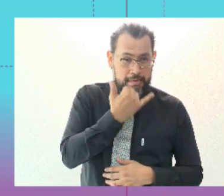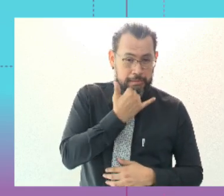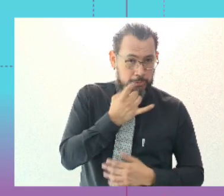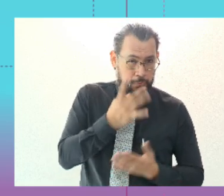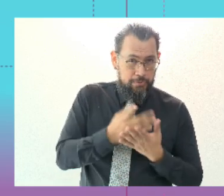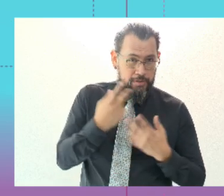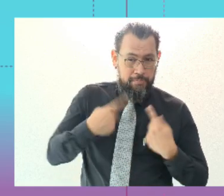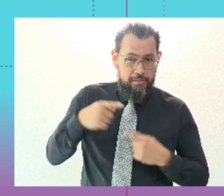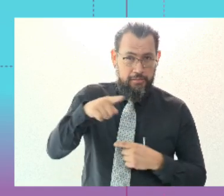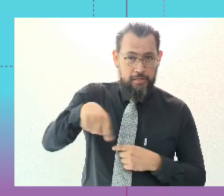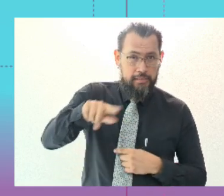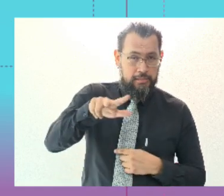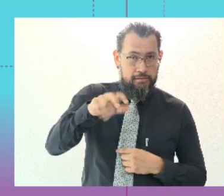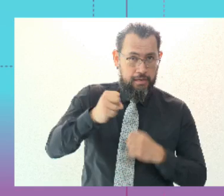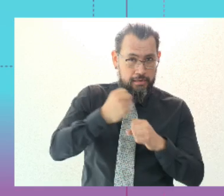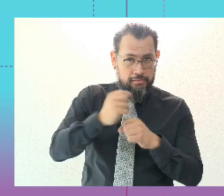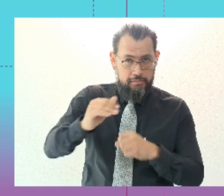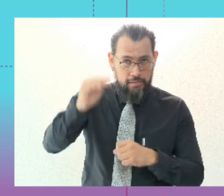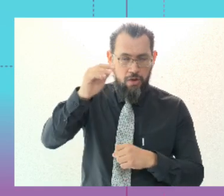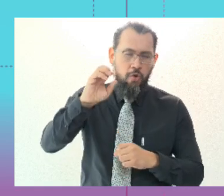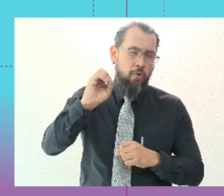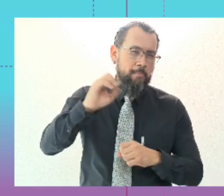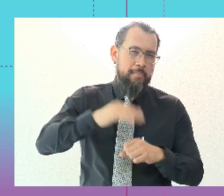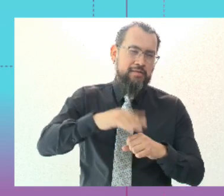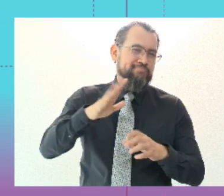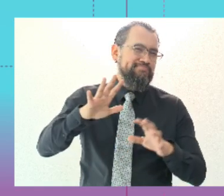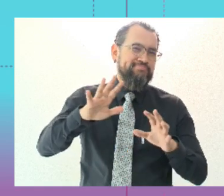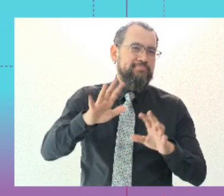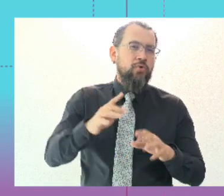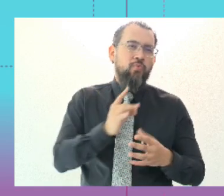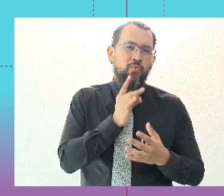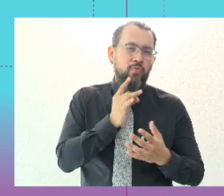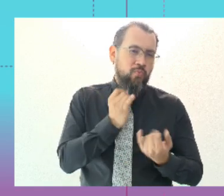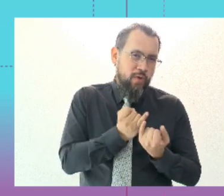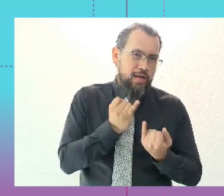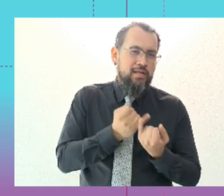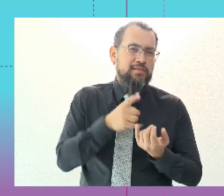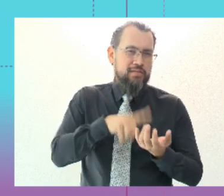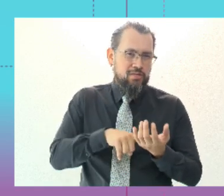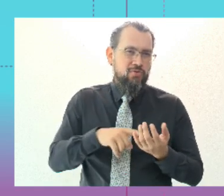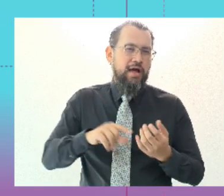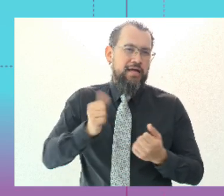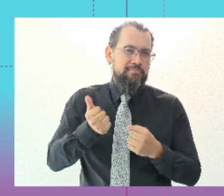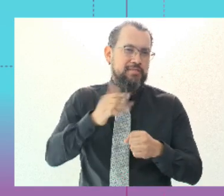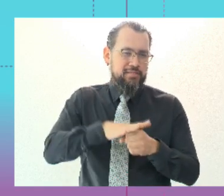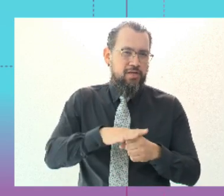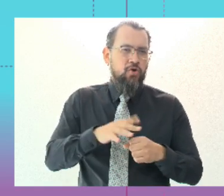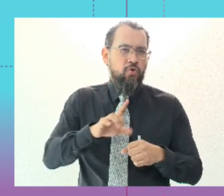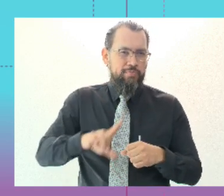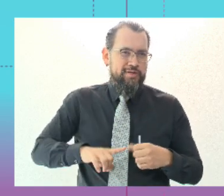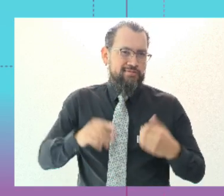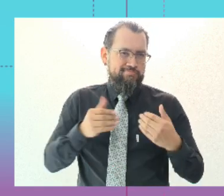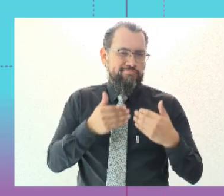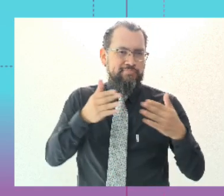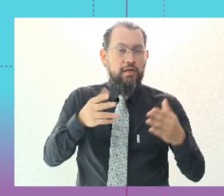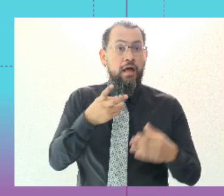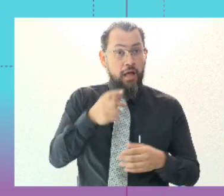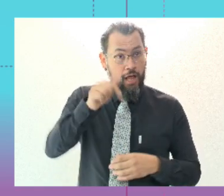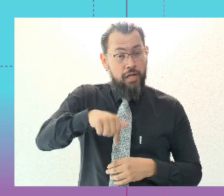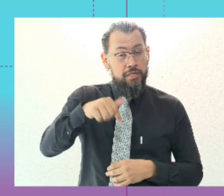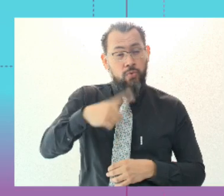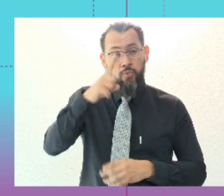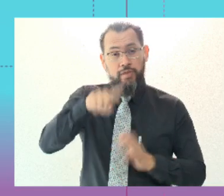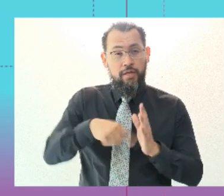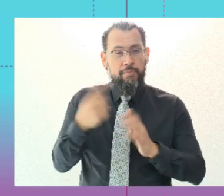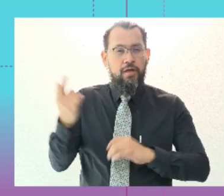sino también para la administración pública. Esas pueden traer costos. Hace un tiempo, en el aeropuerto precisamente aquí de la Ciudad de México, me